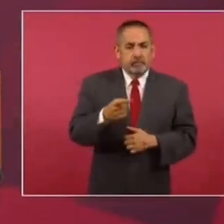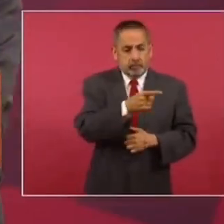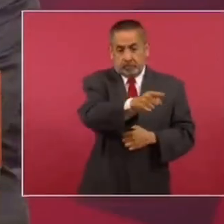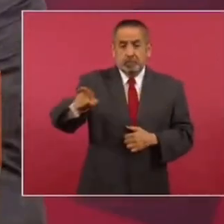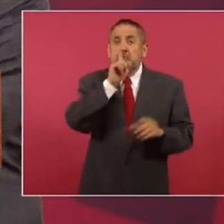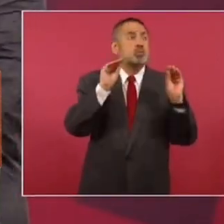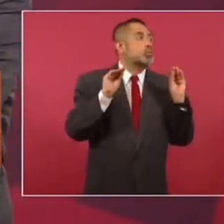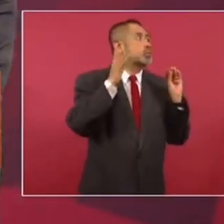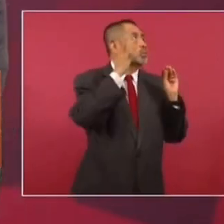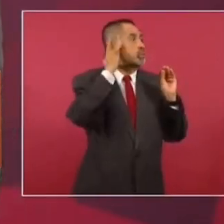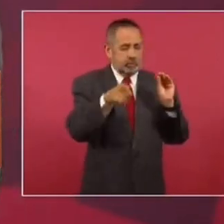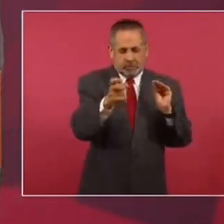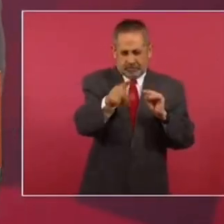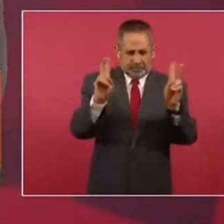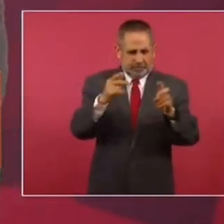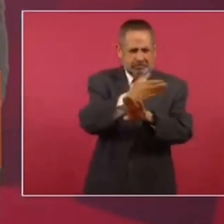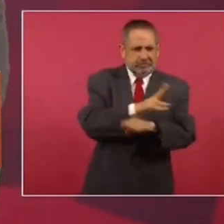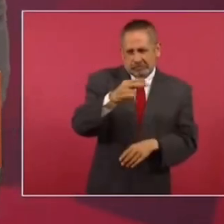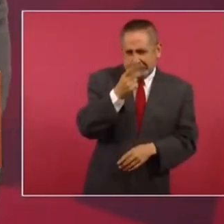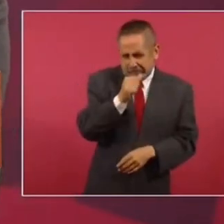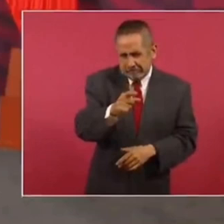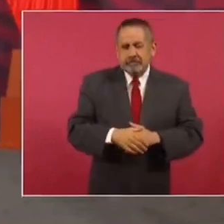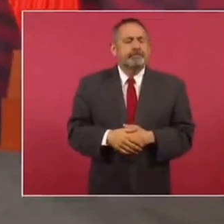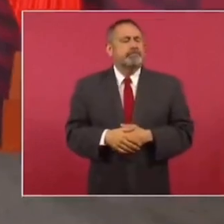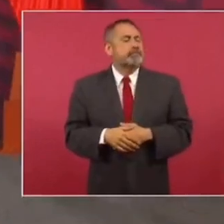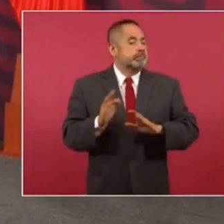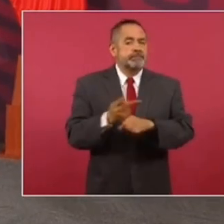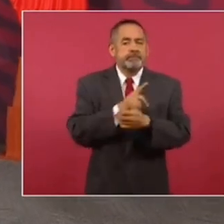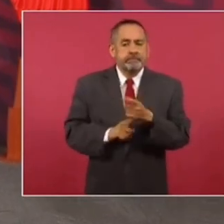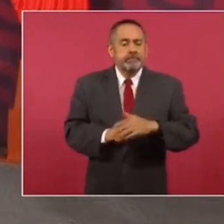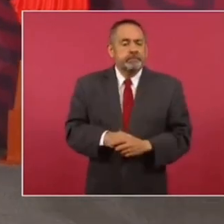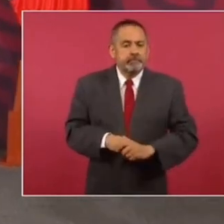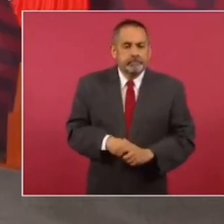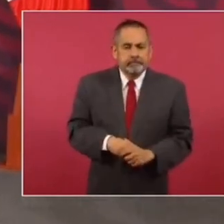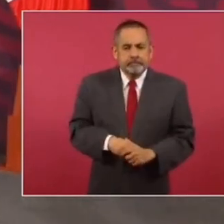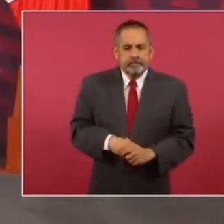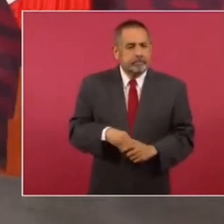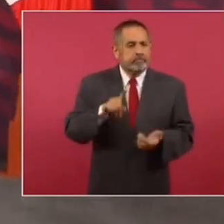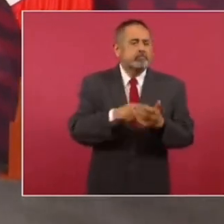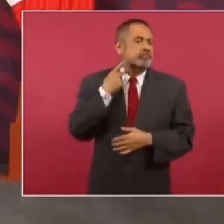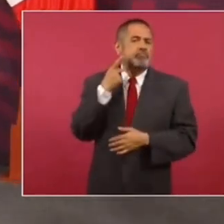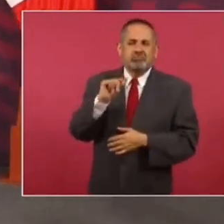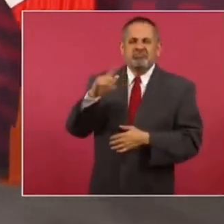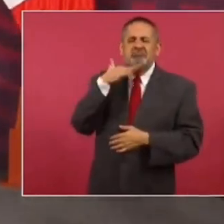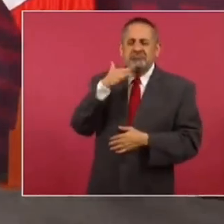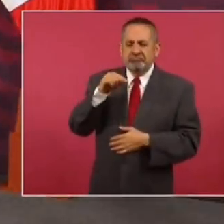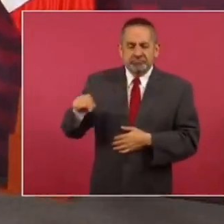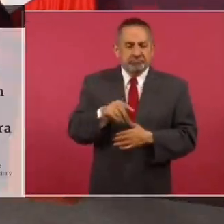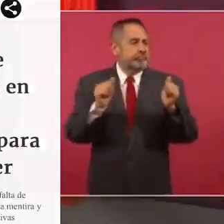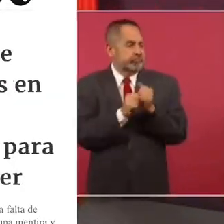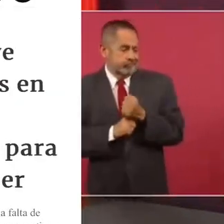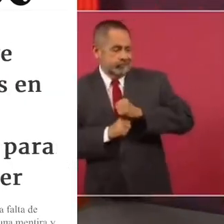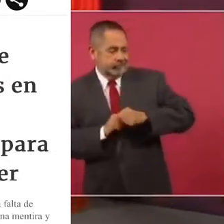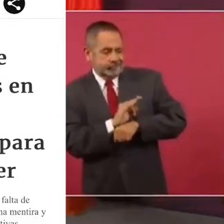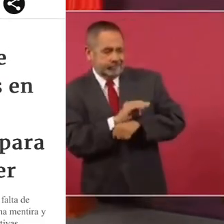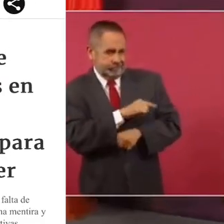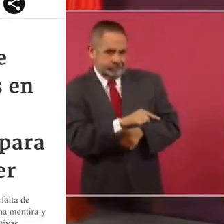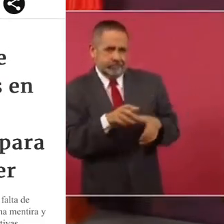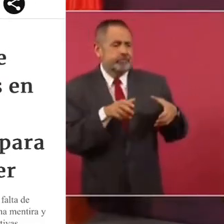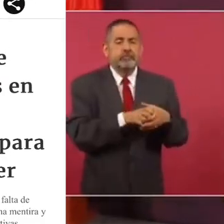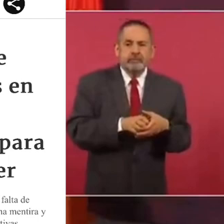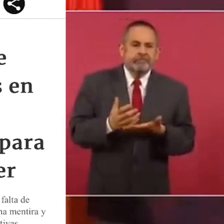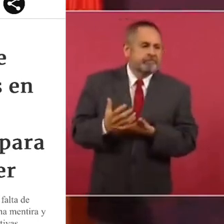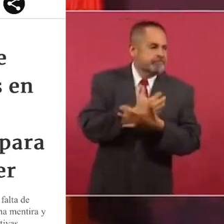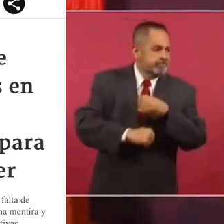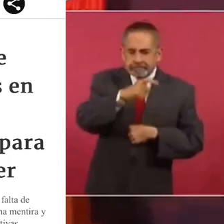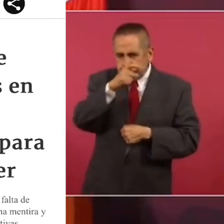callaban sobre este tema, se dedicaban los políticos corruptos y los traficantes de influencia a